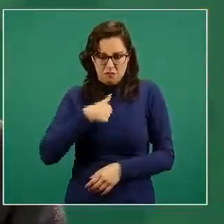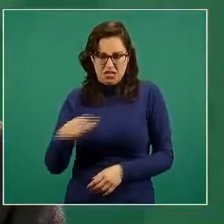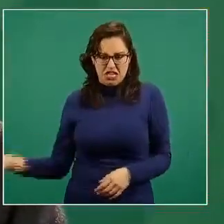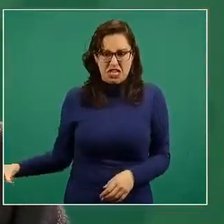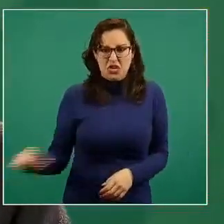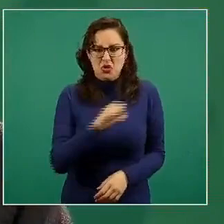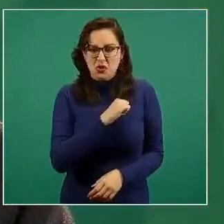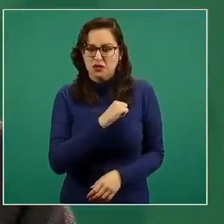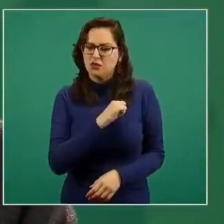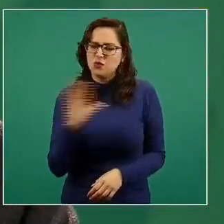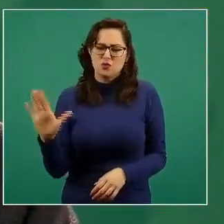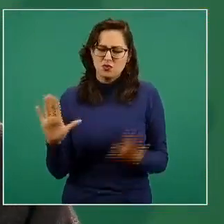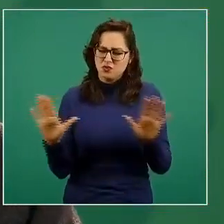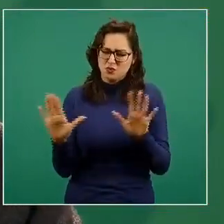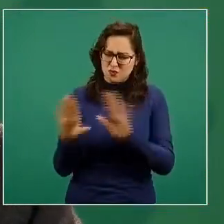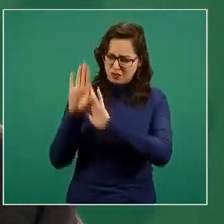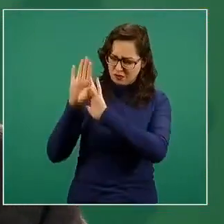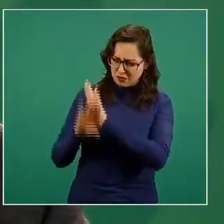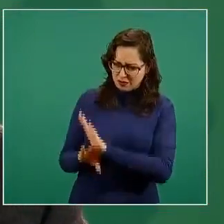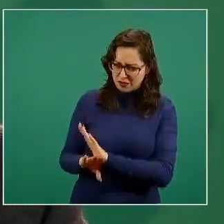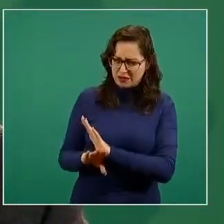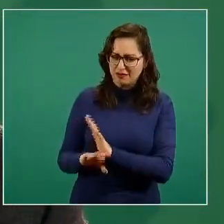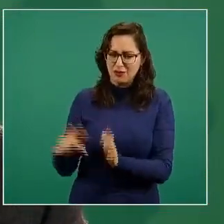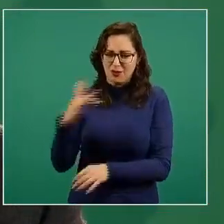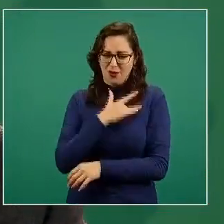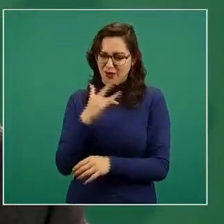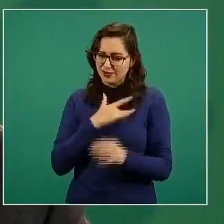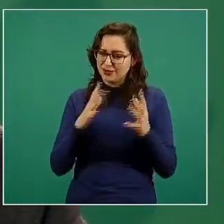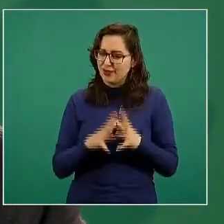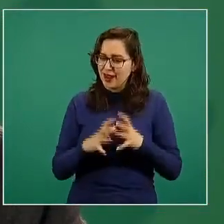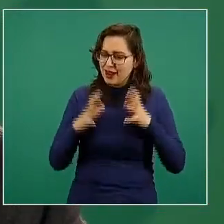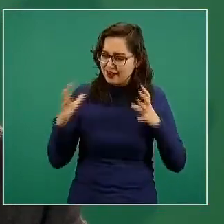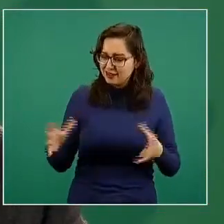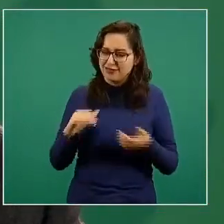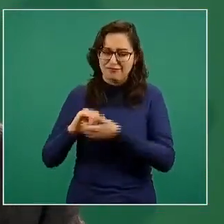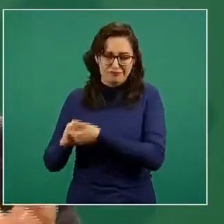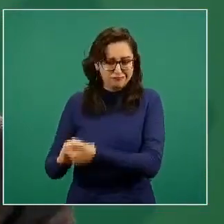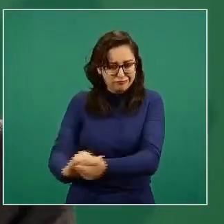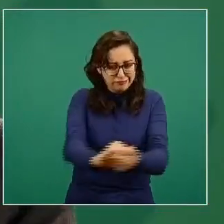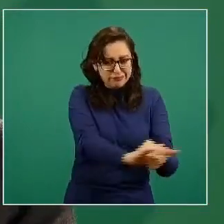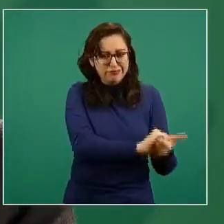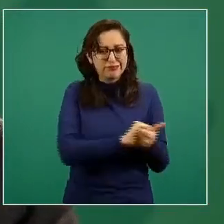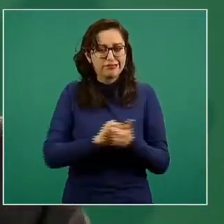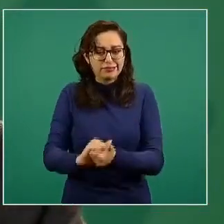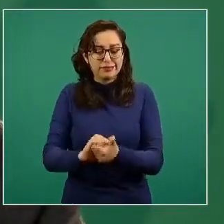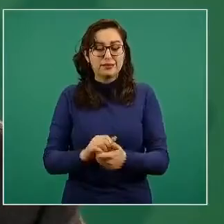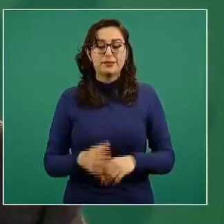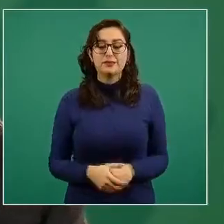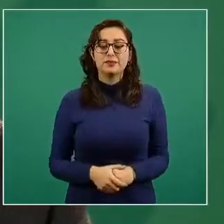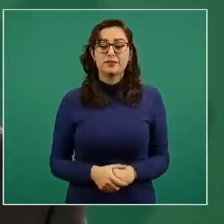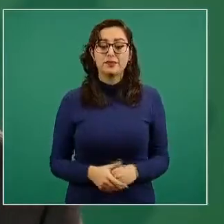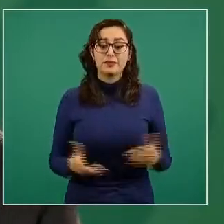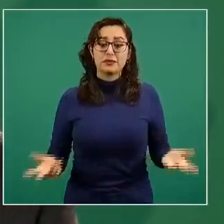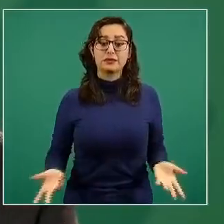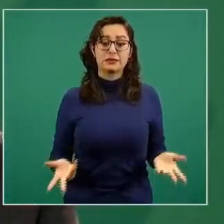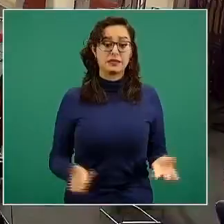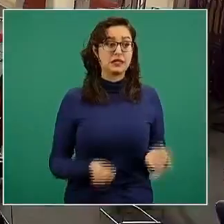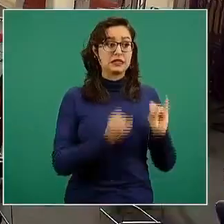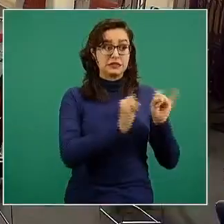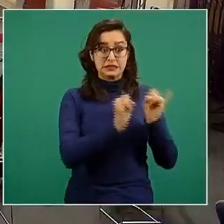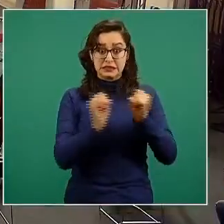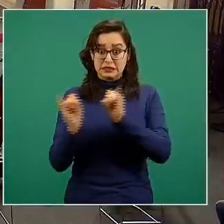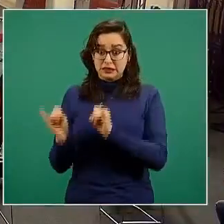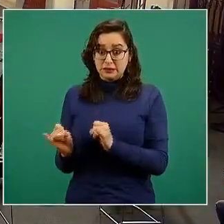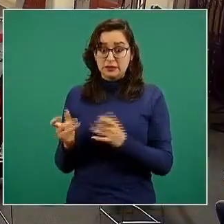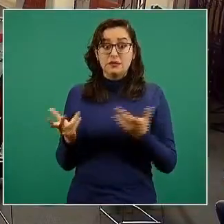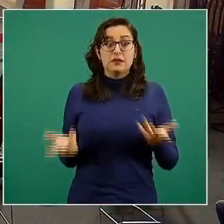buena dotación de generosidad, de solidaridad. Si lo vemos a nivel de individuos, teniendo claro que